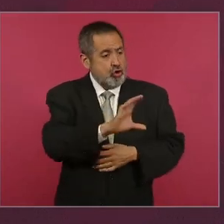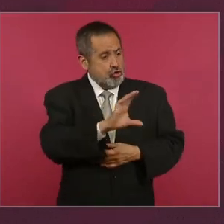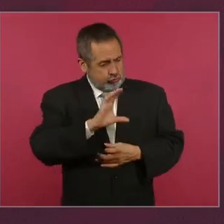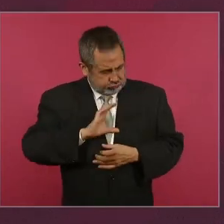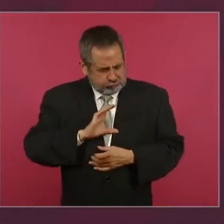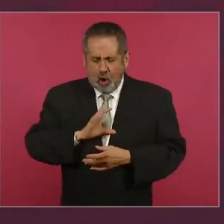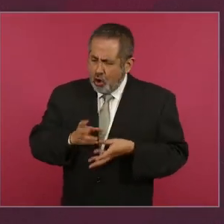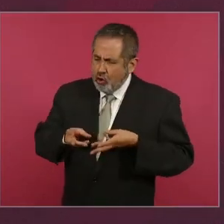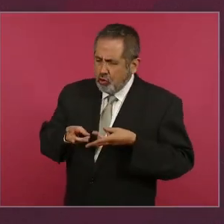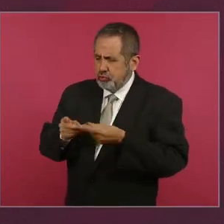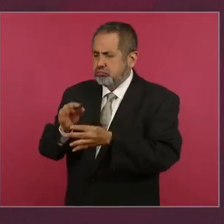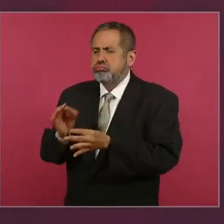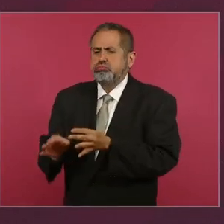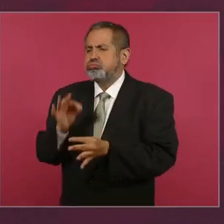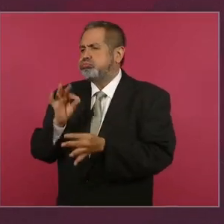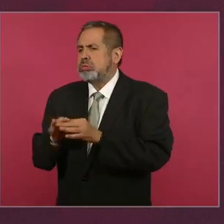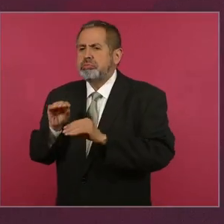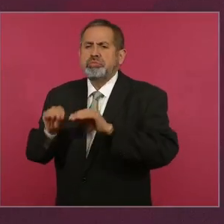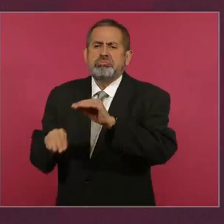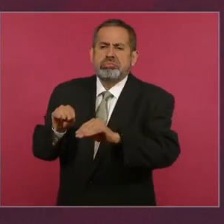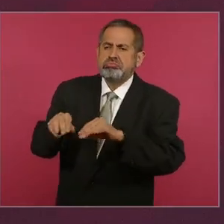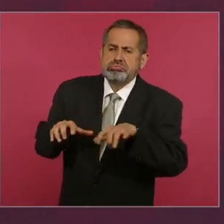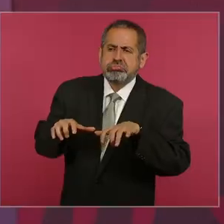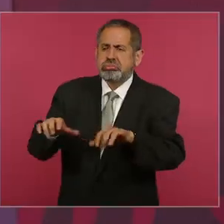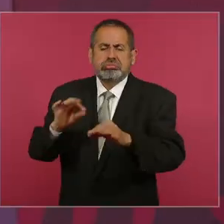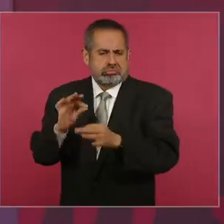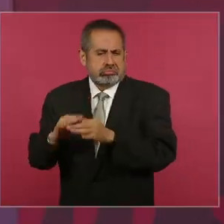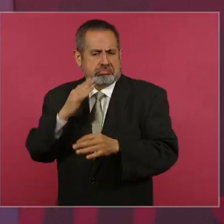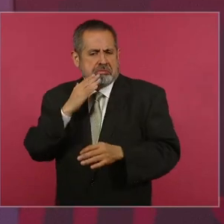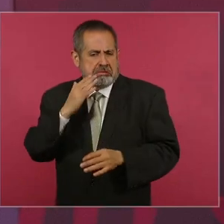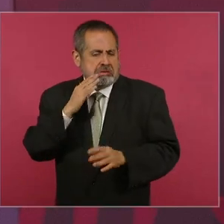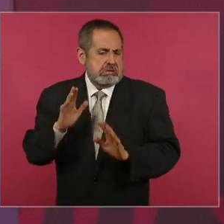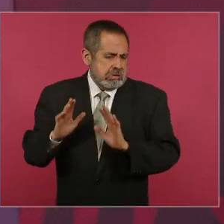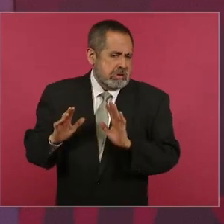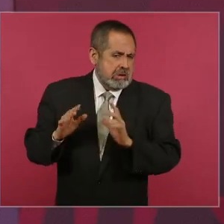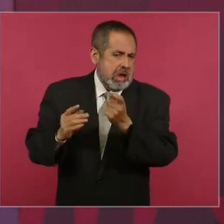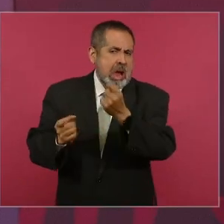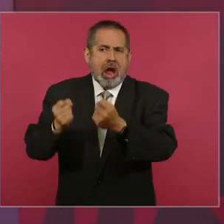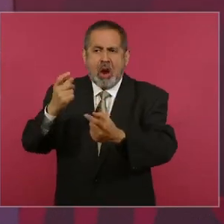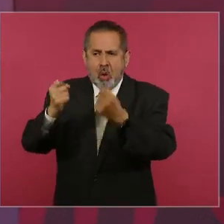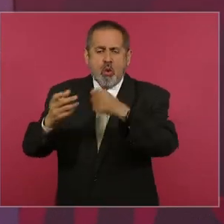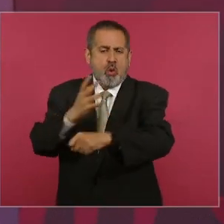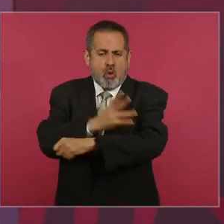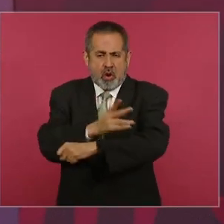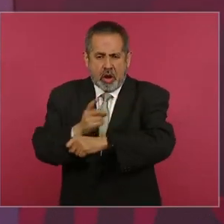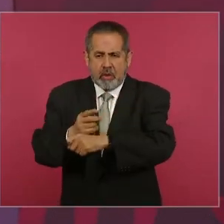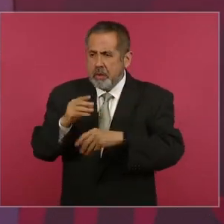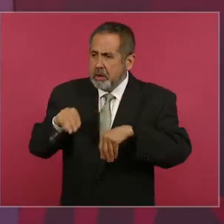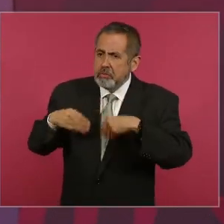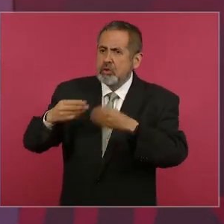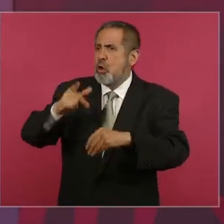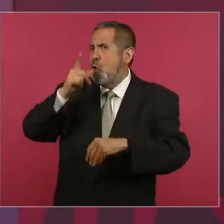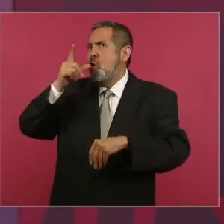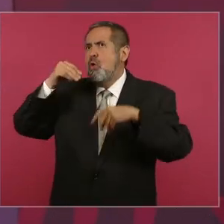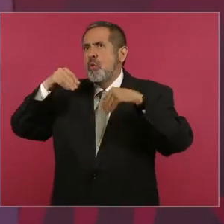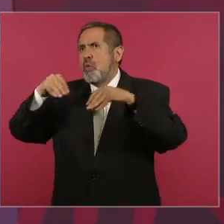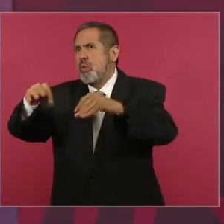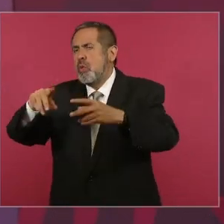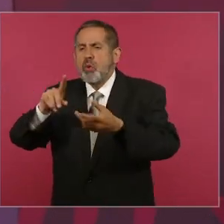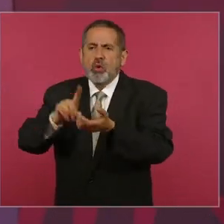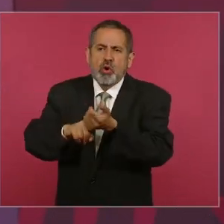los fondos los utilizan bien para servicios públicos,